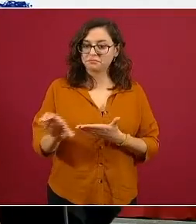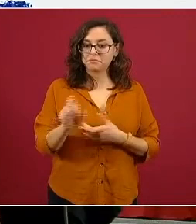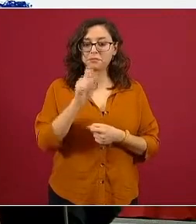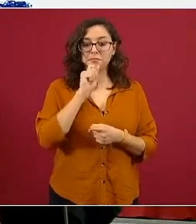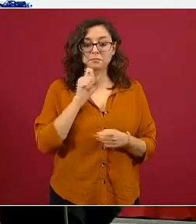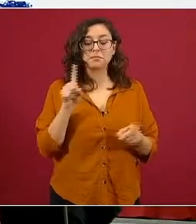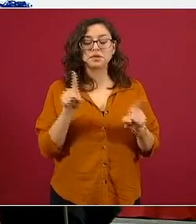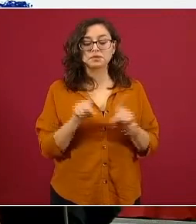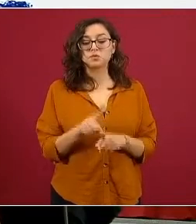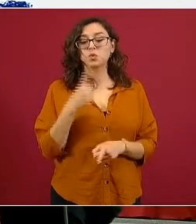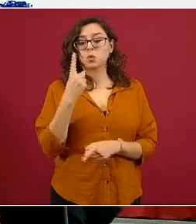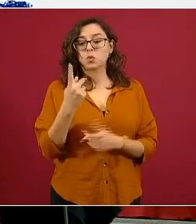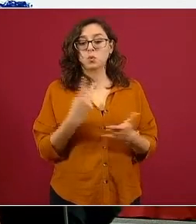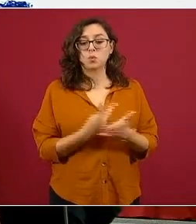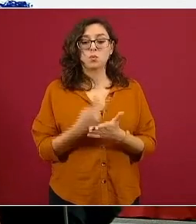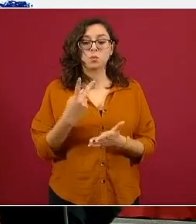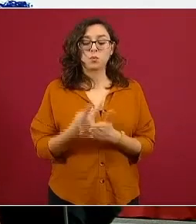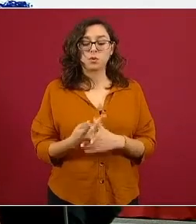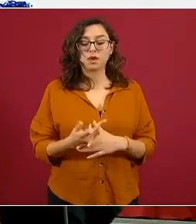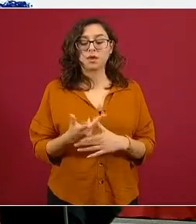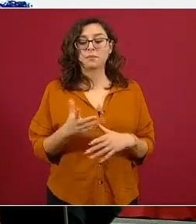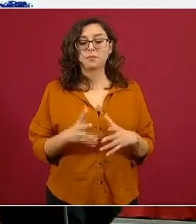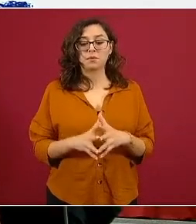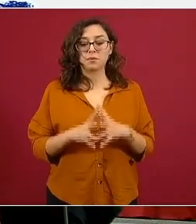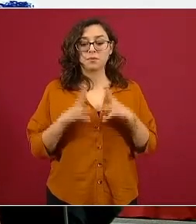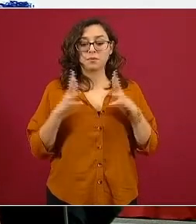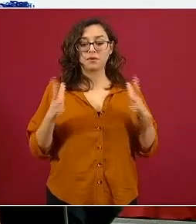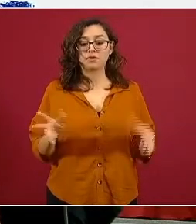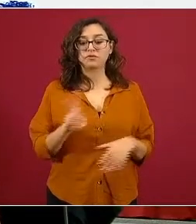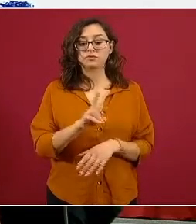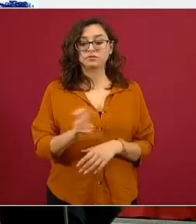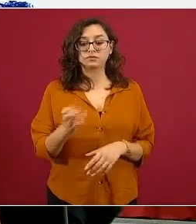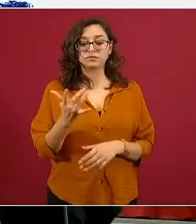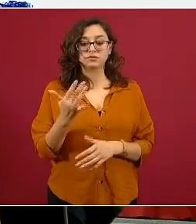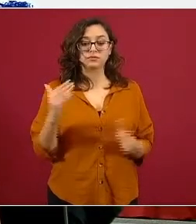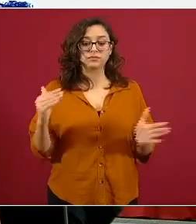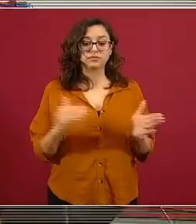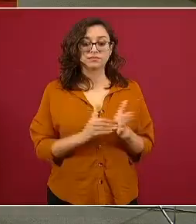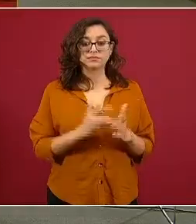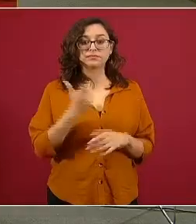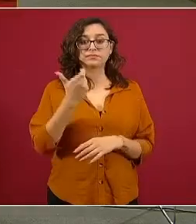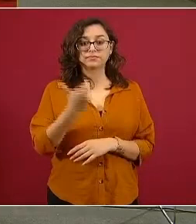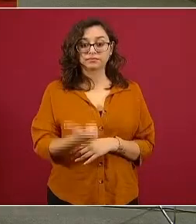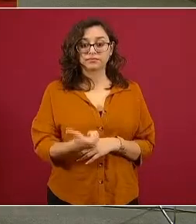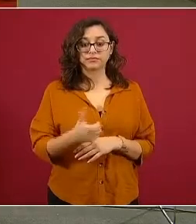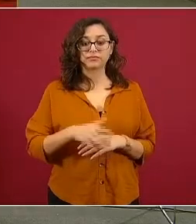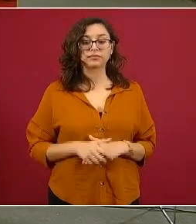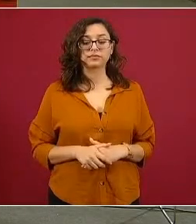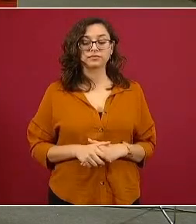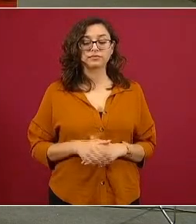un premio mayor por 250,000 pesos. Bien, ahora para el